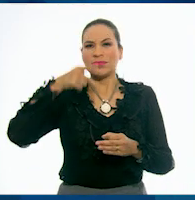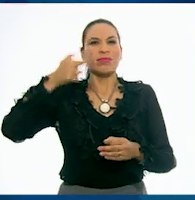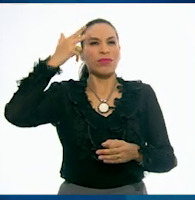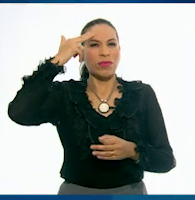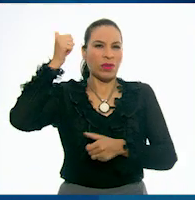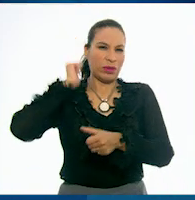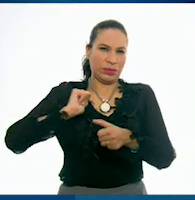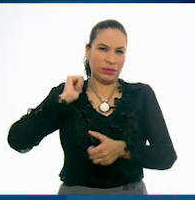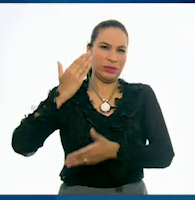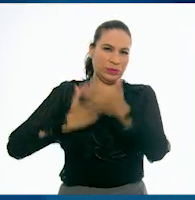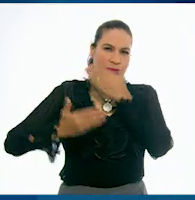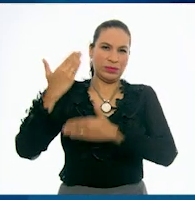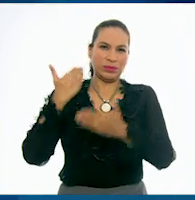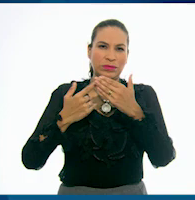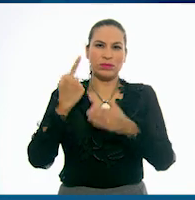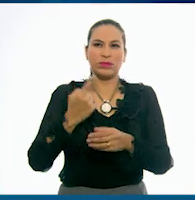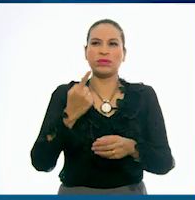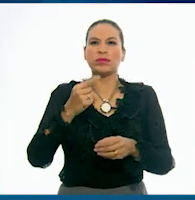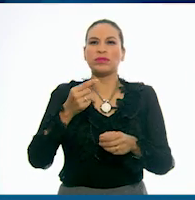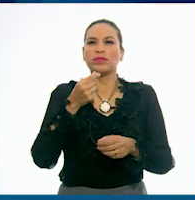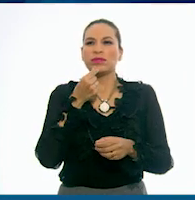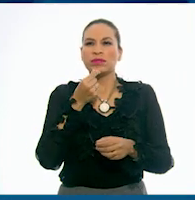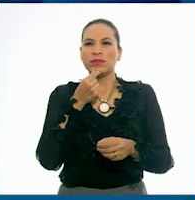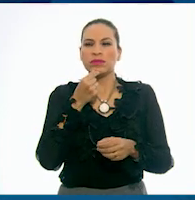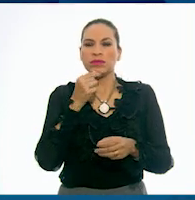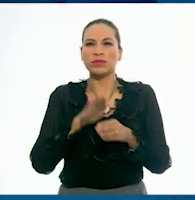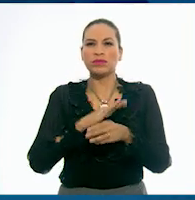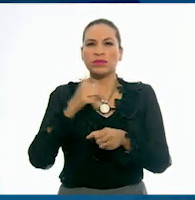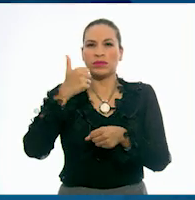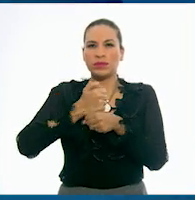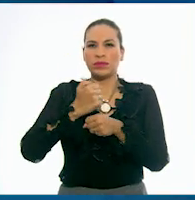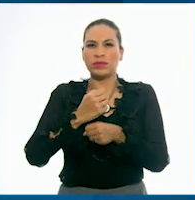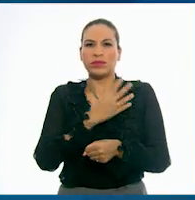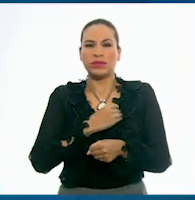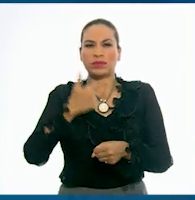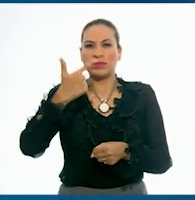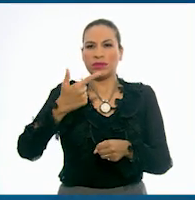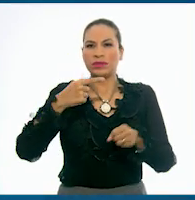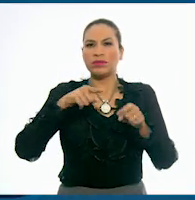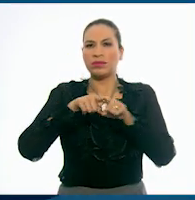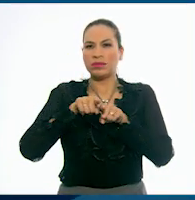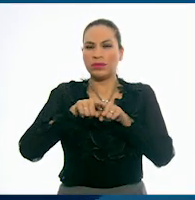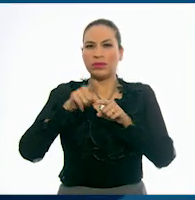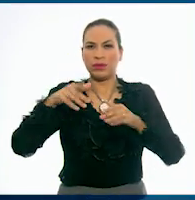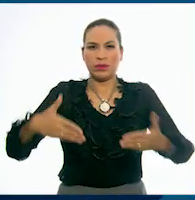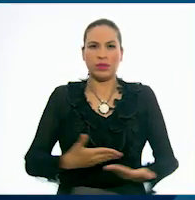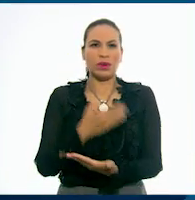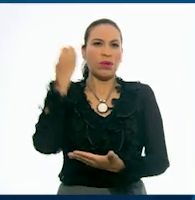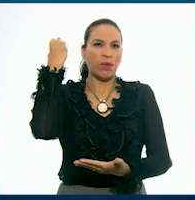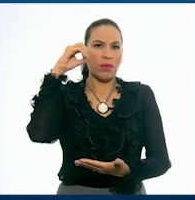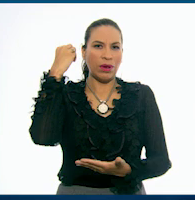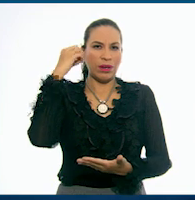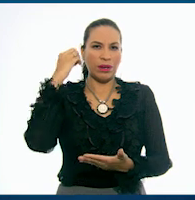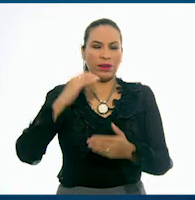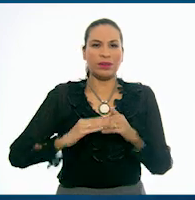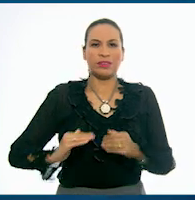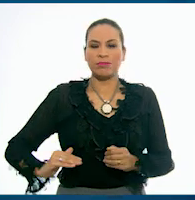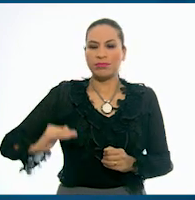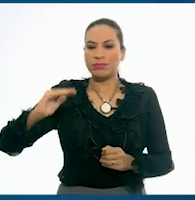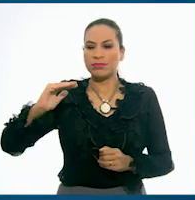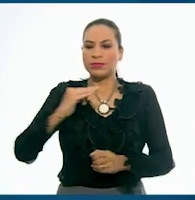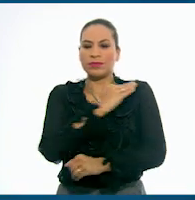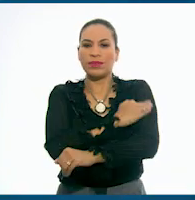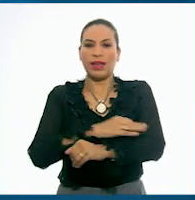porfiriato. Un niño, el sexto hijo de 7 hermanos, nacido en Oaxaca, creció en una familia